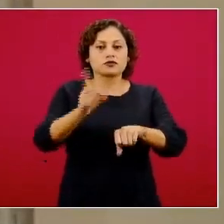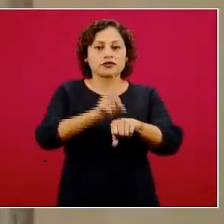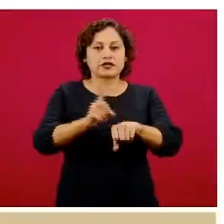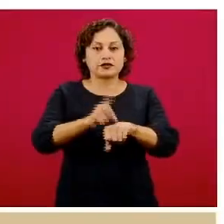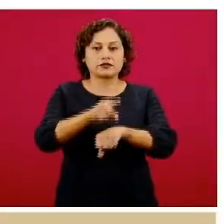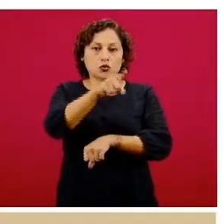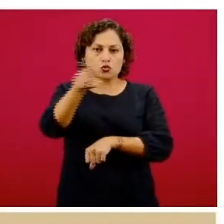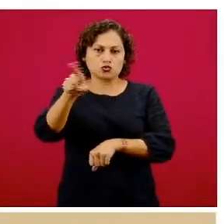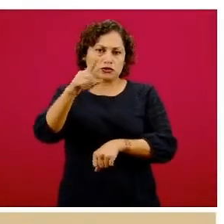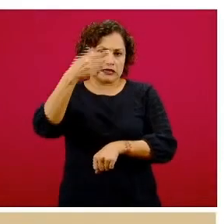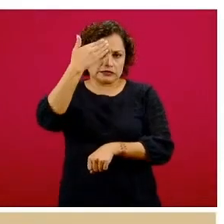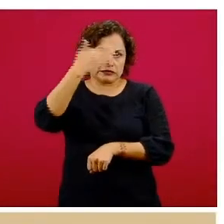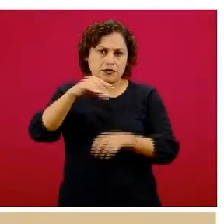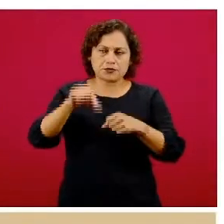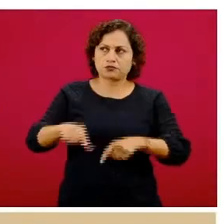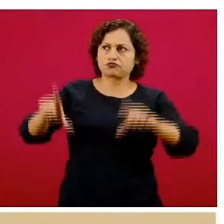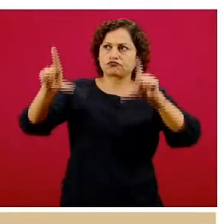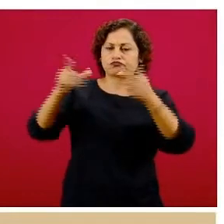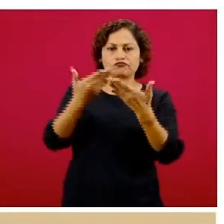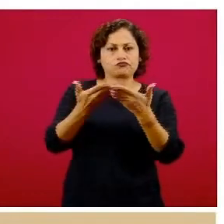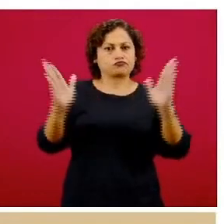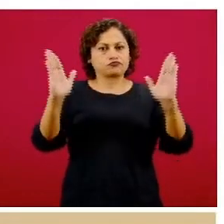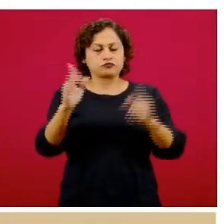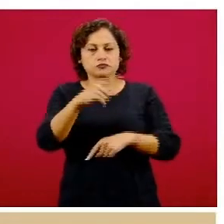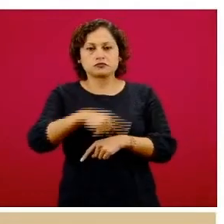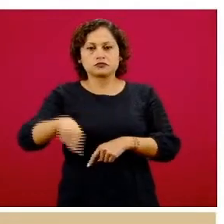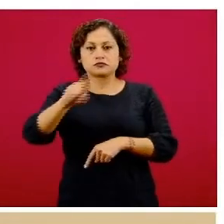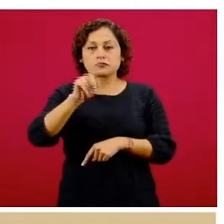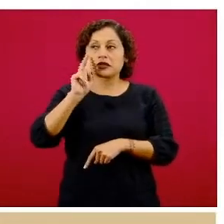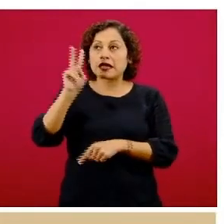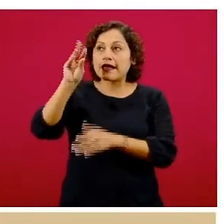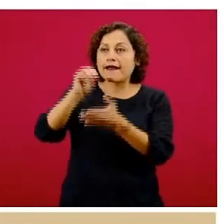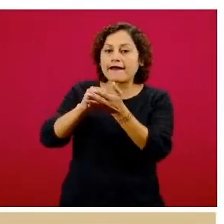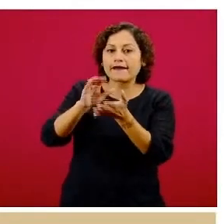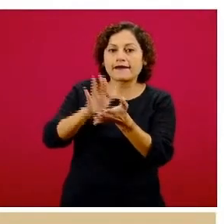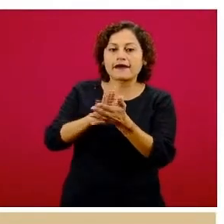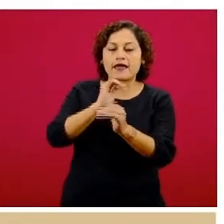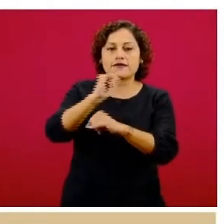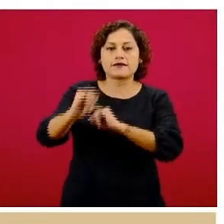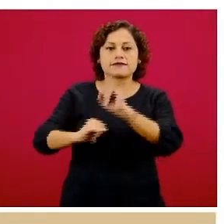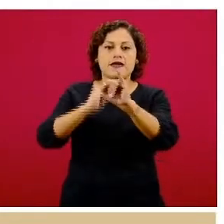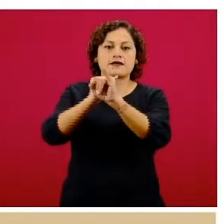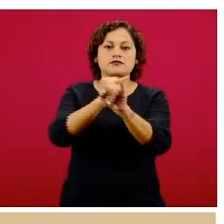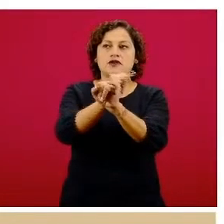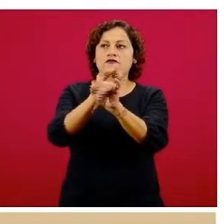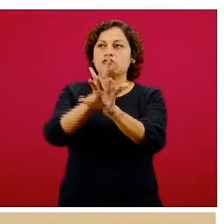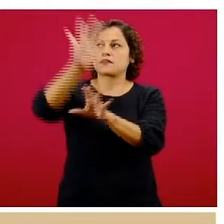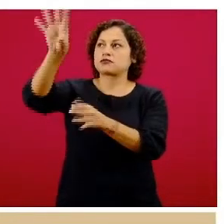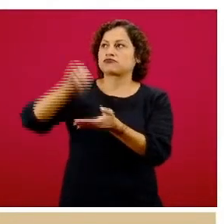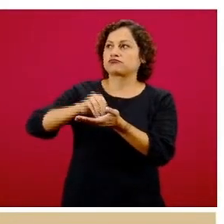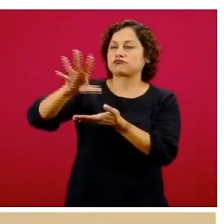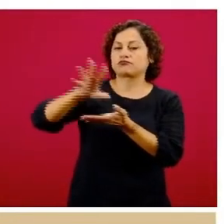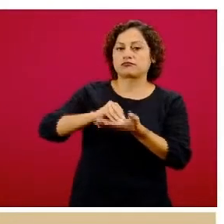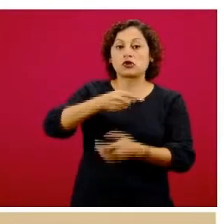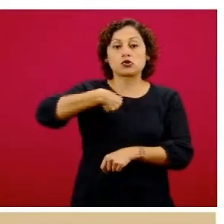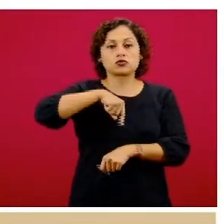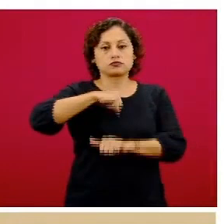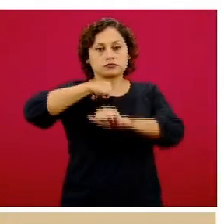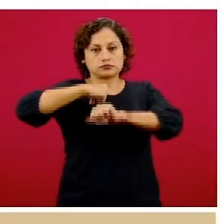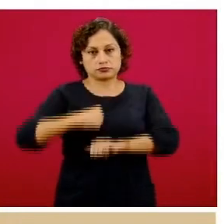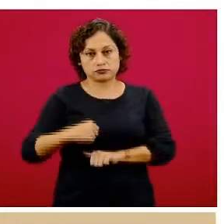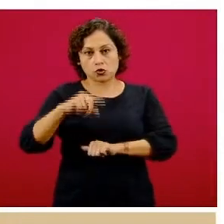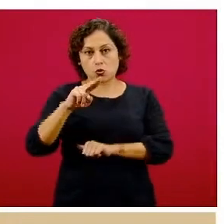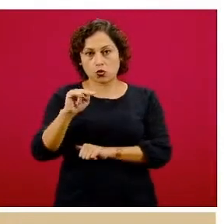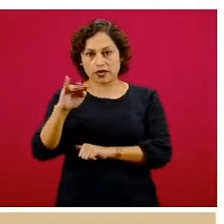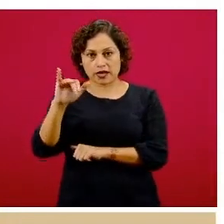acceso, que es público y que contiene información internacional que se genera a través de esta UIES y a través de esta Dirección de Información